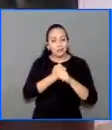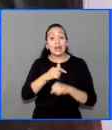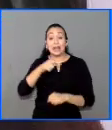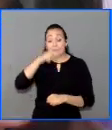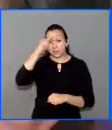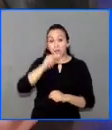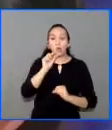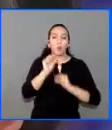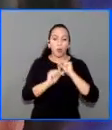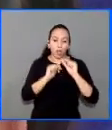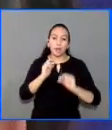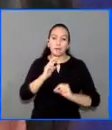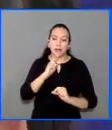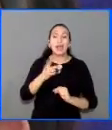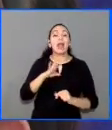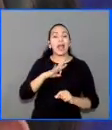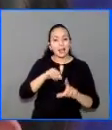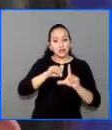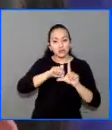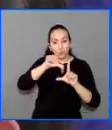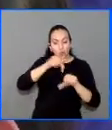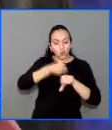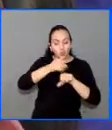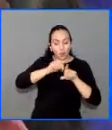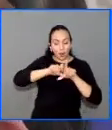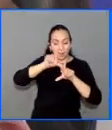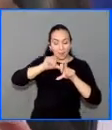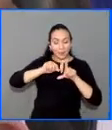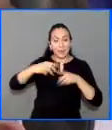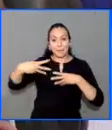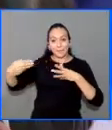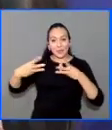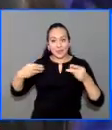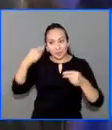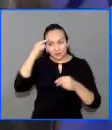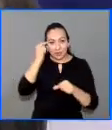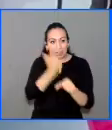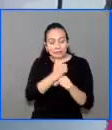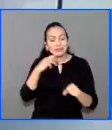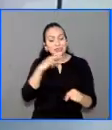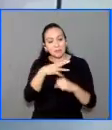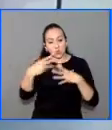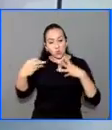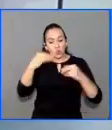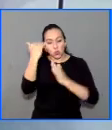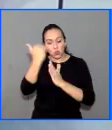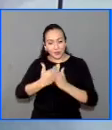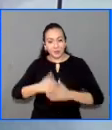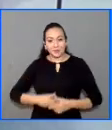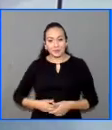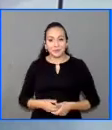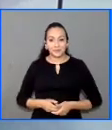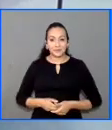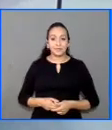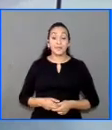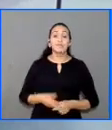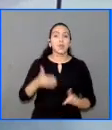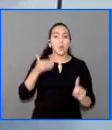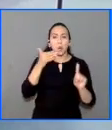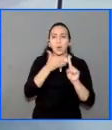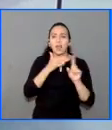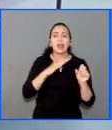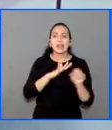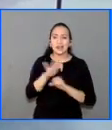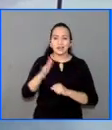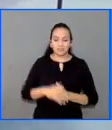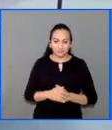registro epidemiológico, anunció el secretario de Salud, David Kesenovich. El objetivo, aseguró, es mantenerse